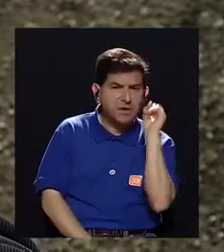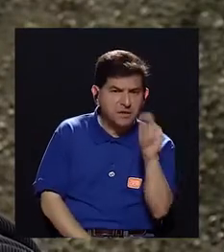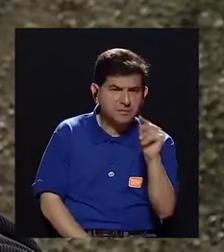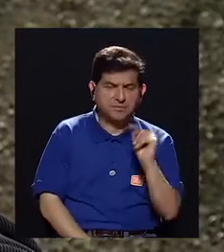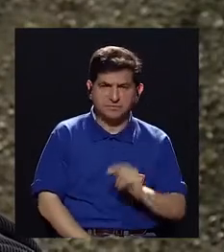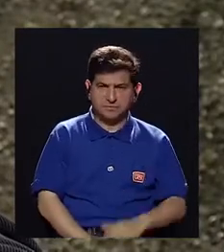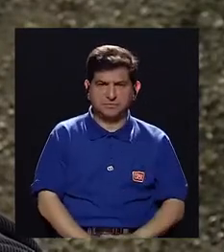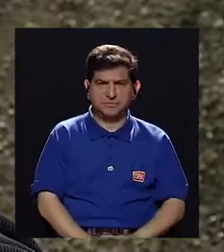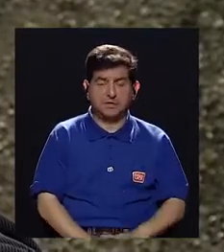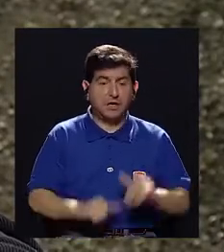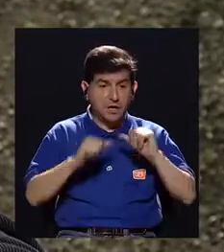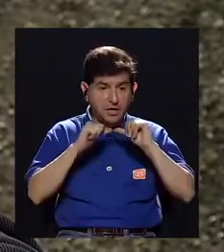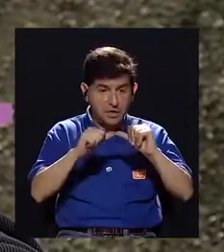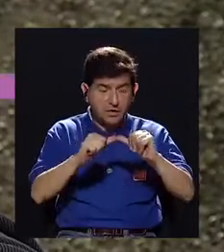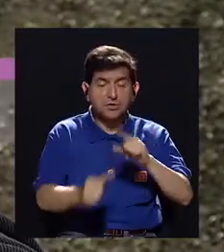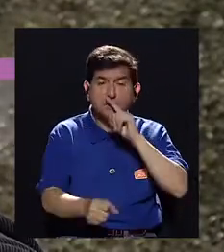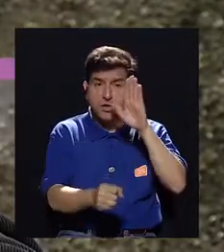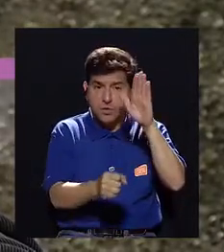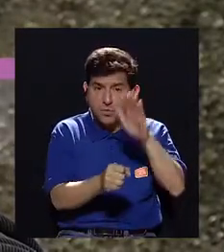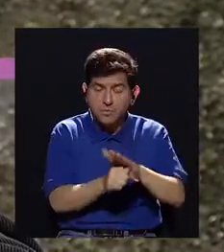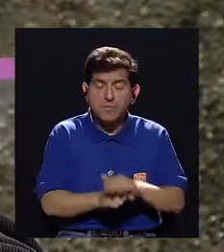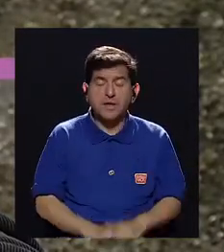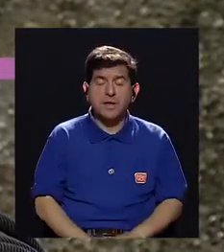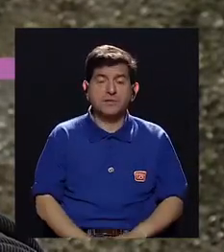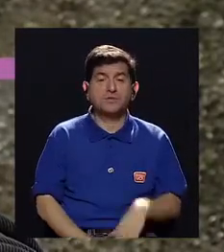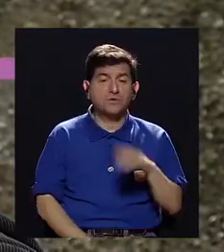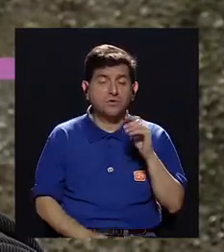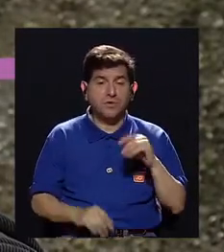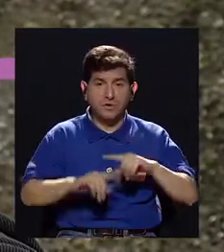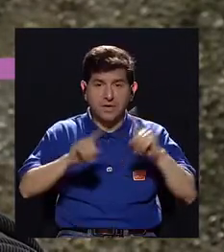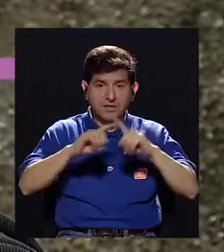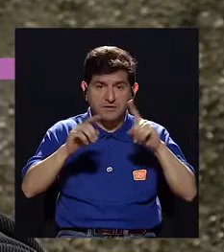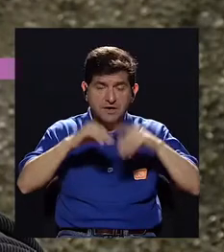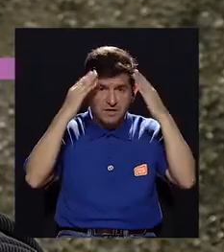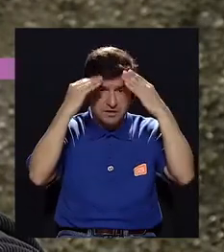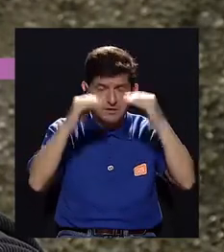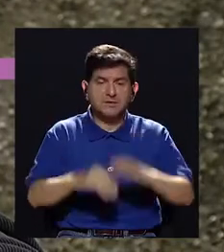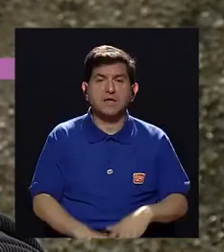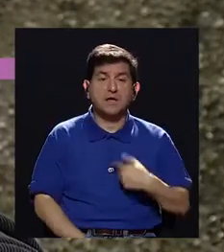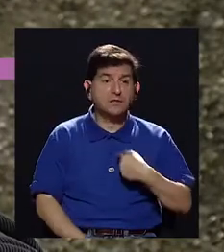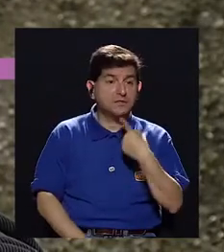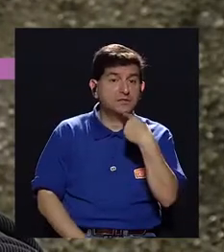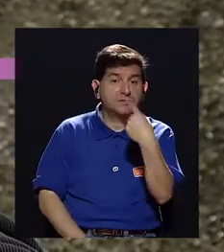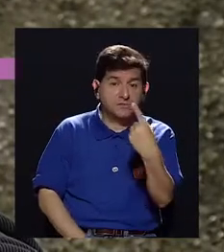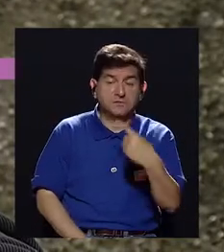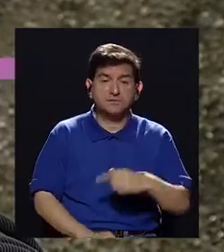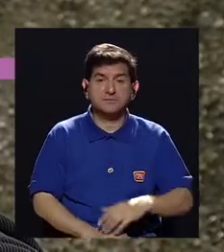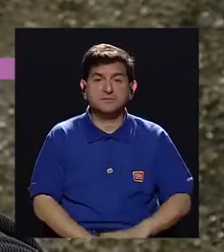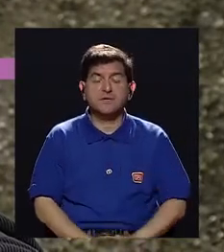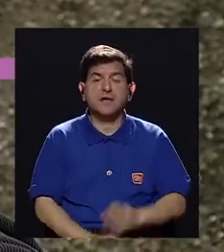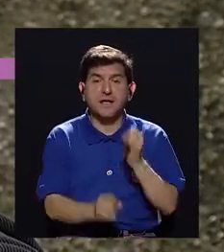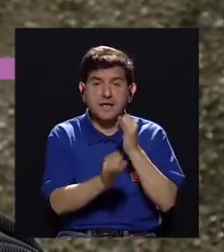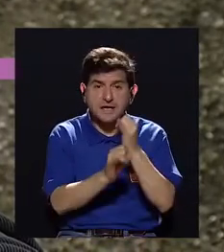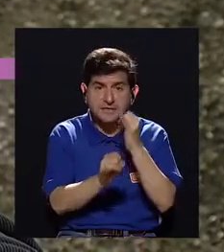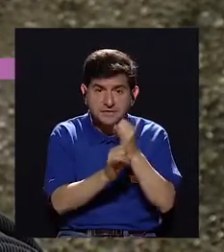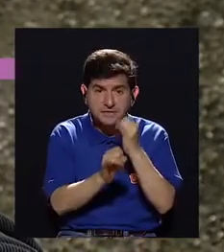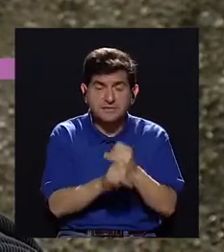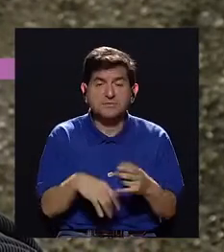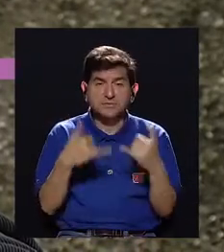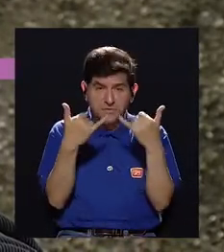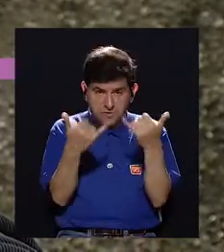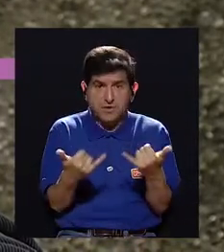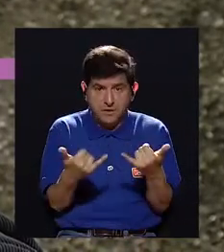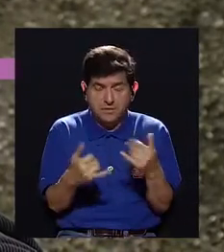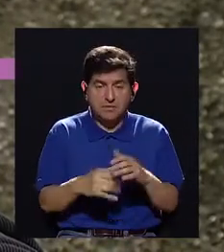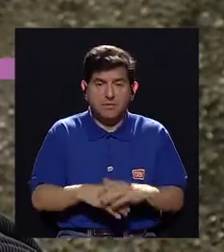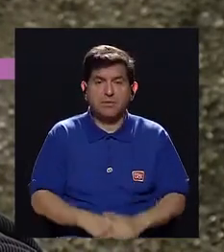consulte y pues siga las indicaciones que se dan. Uh-huh. Quisiera anunciar que la institución está